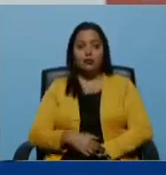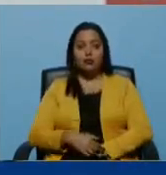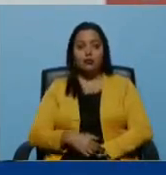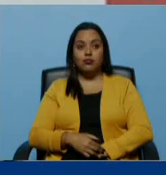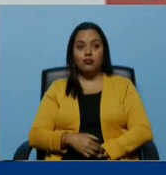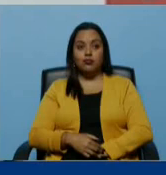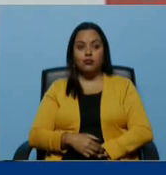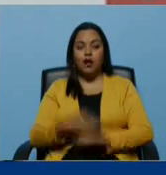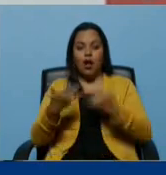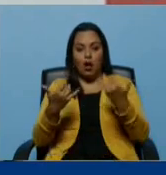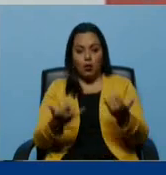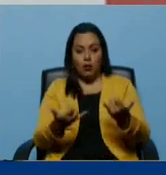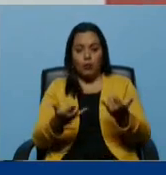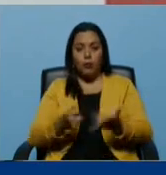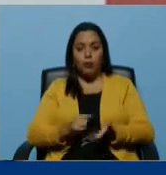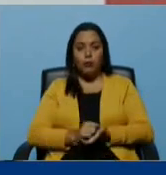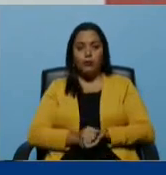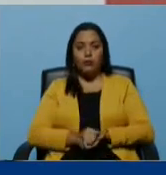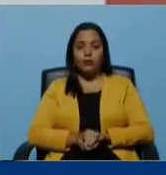proceder